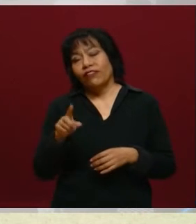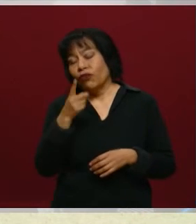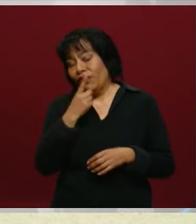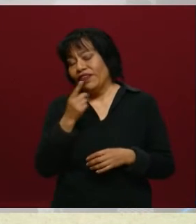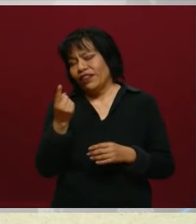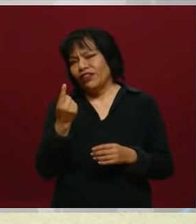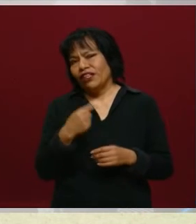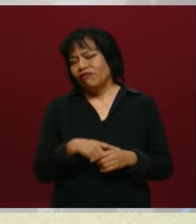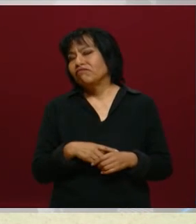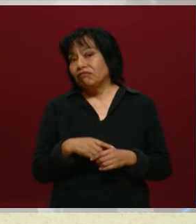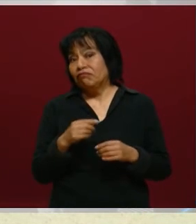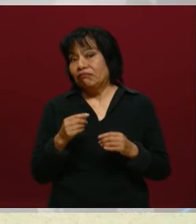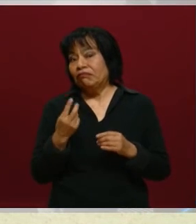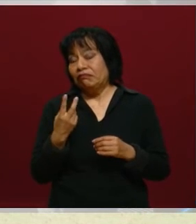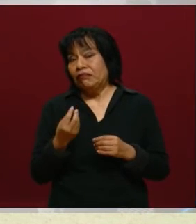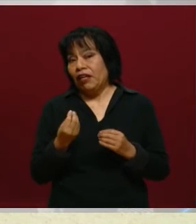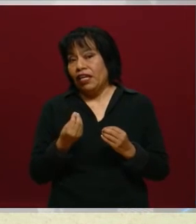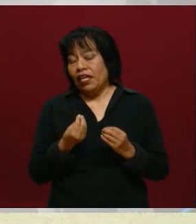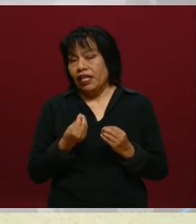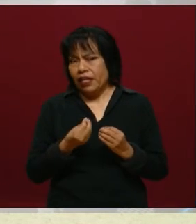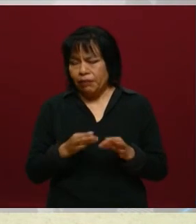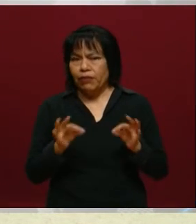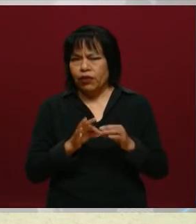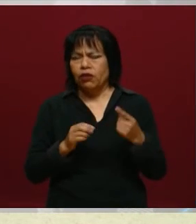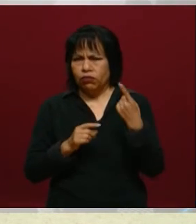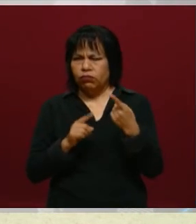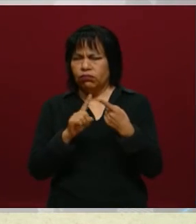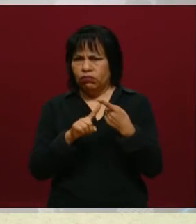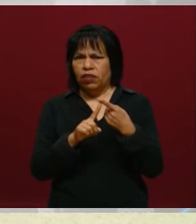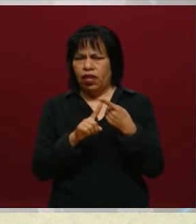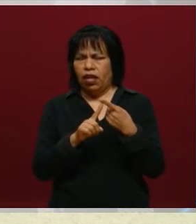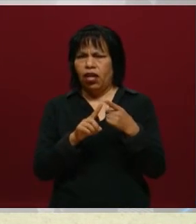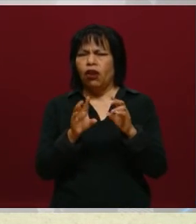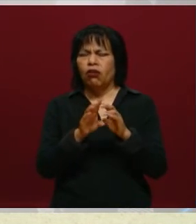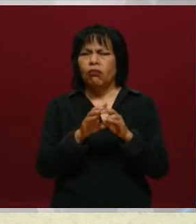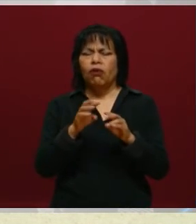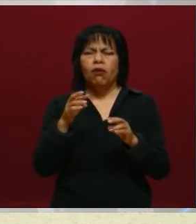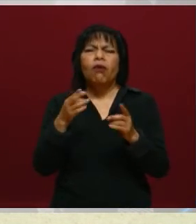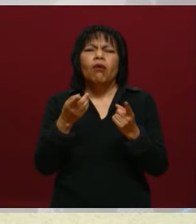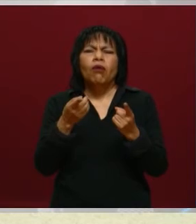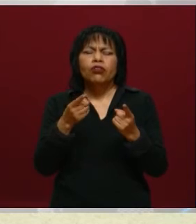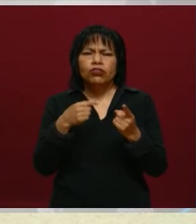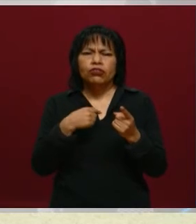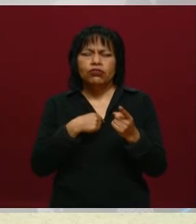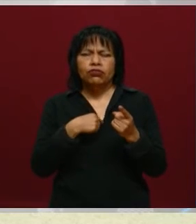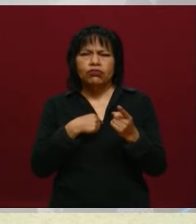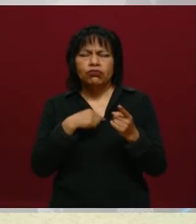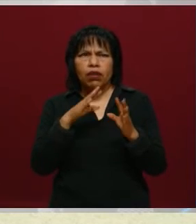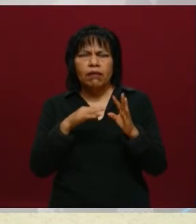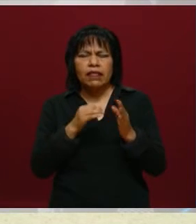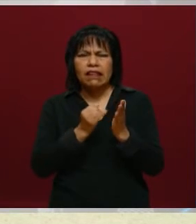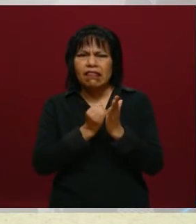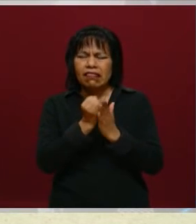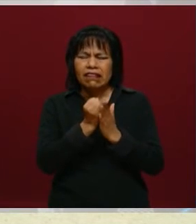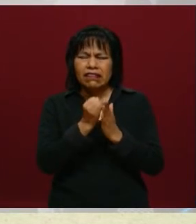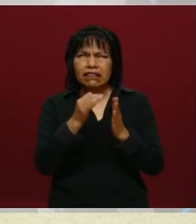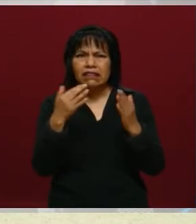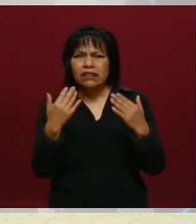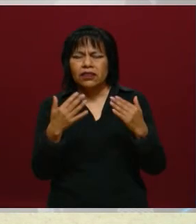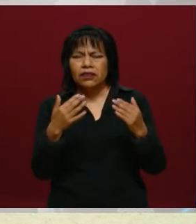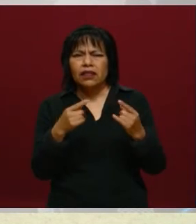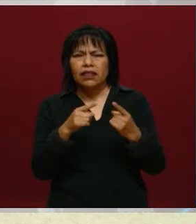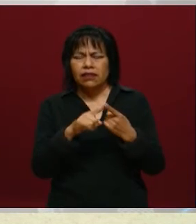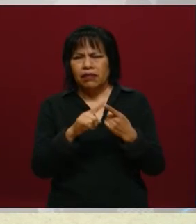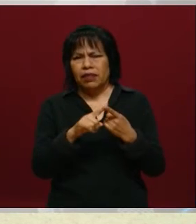pues muy muy importantes una es la inmediatez no de repente estábamos como en esta vorágine o de